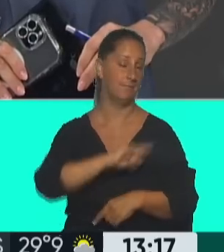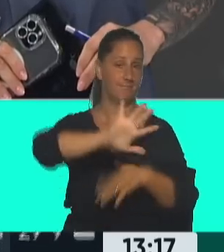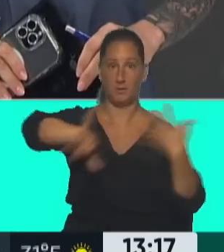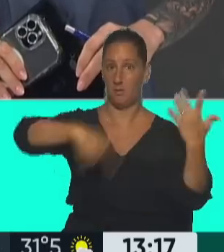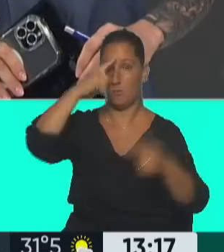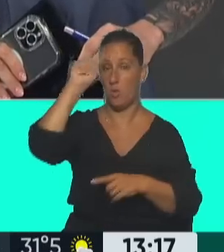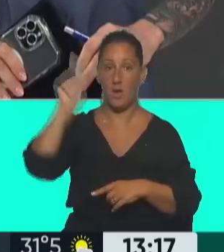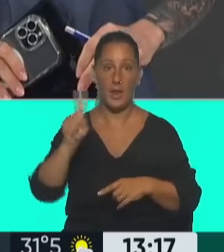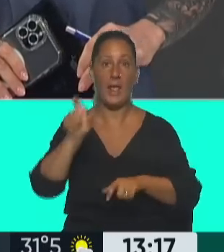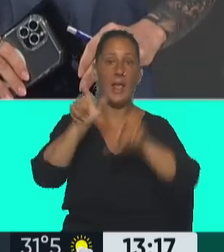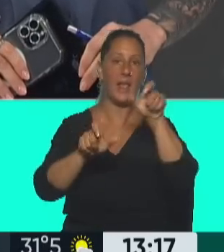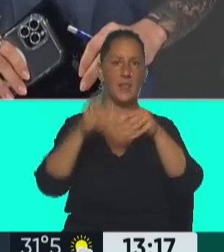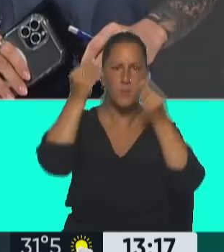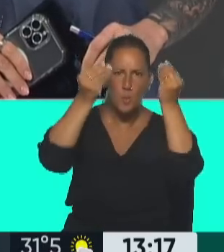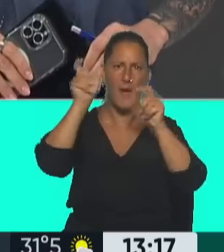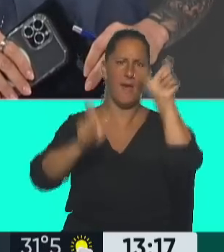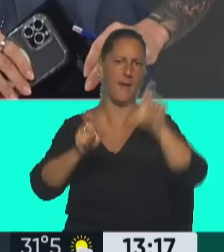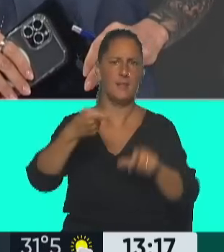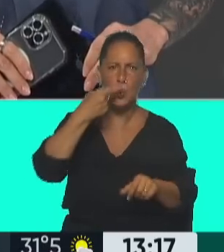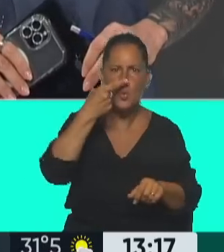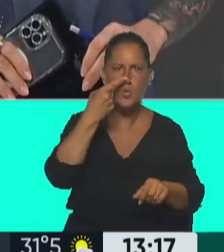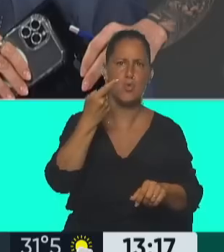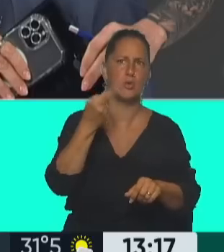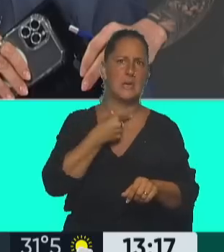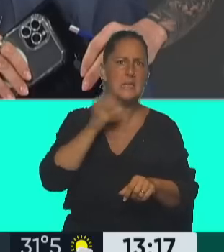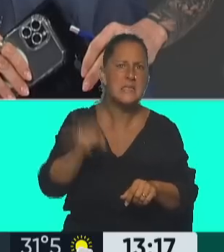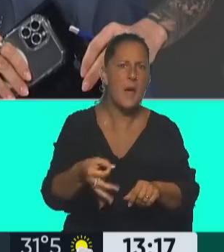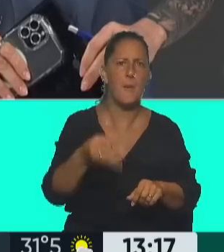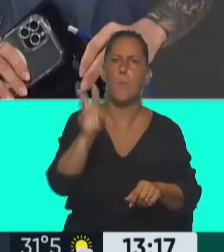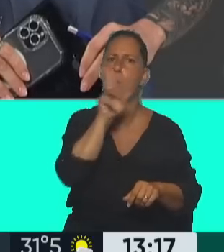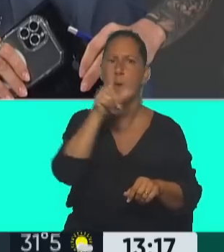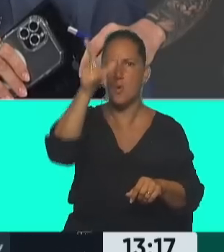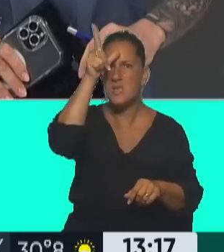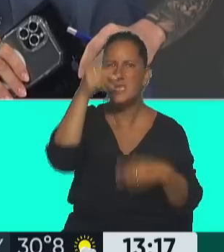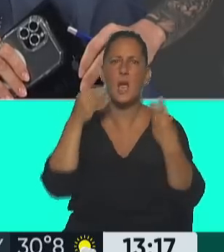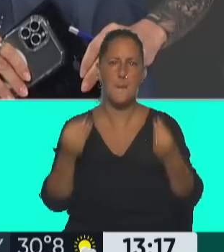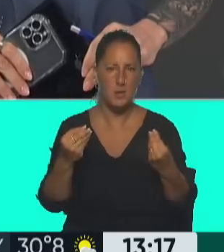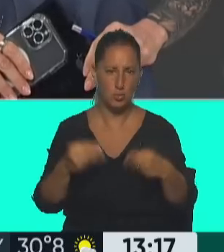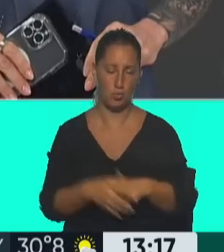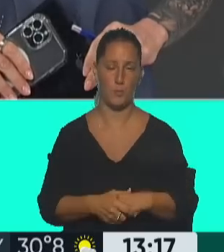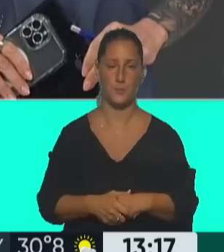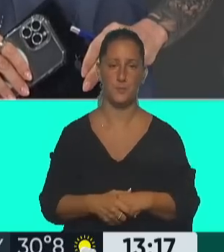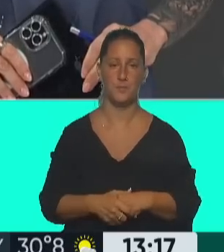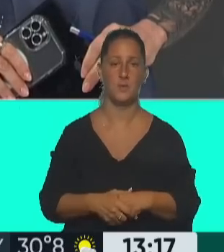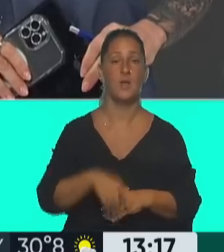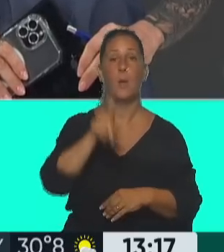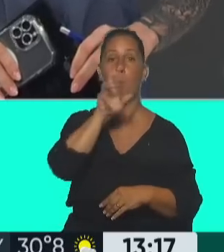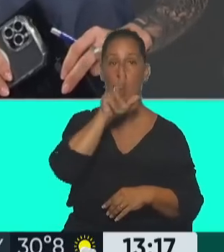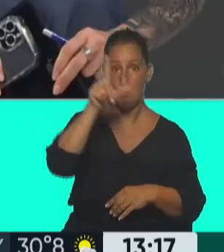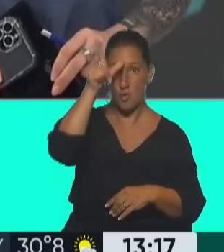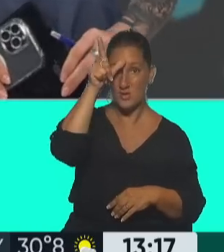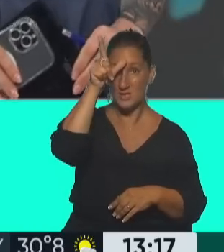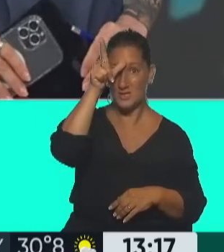mucha gente curiosa preocupada por lo que ha pasado con esta oficial la oficial Salazar que fue privada